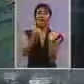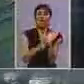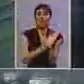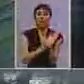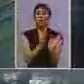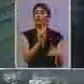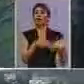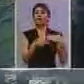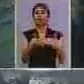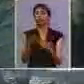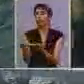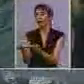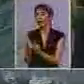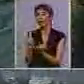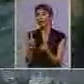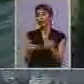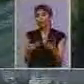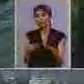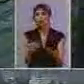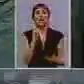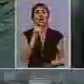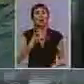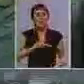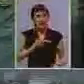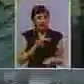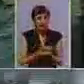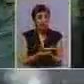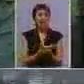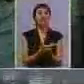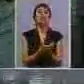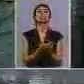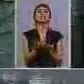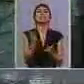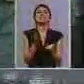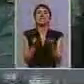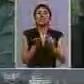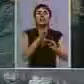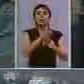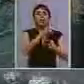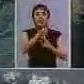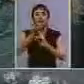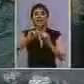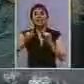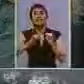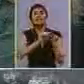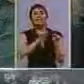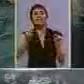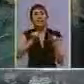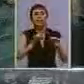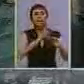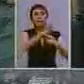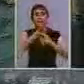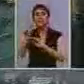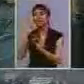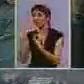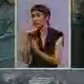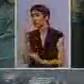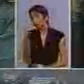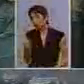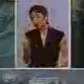No funcionó en este caso. Tenemos un servicio de estar en terreno semanalmente en distintos lados. No habíamos estado, como bien dice la señora